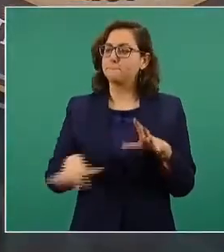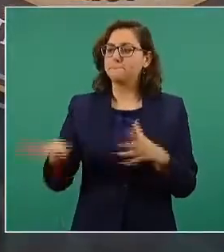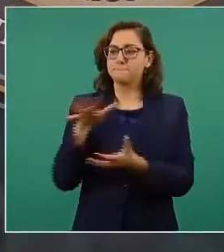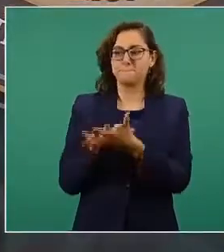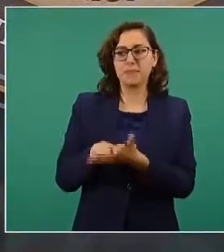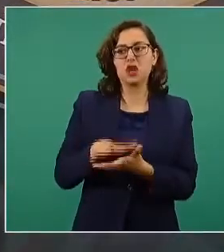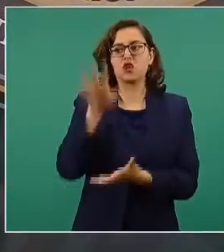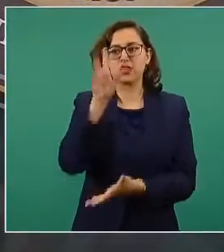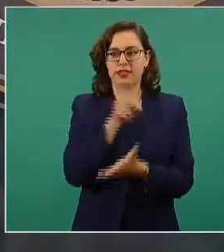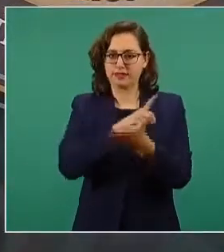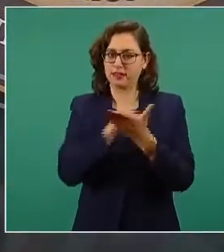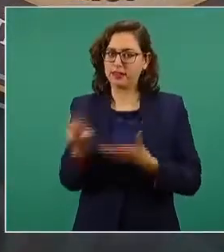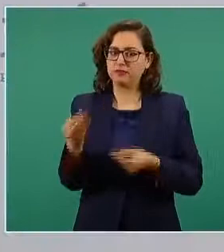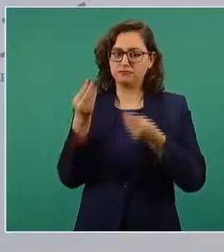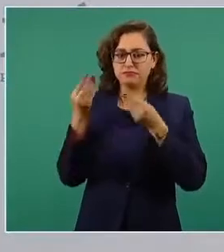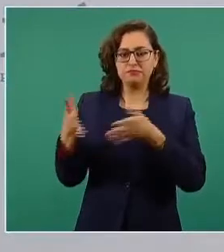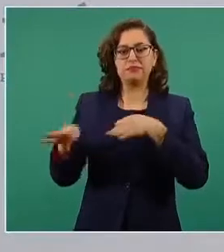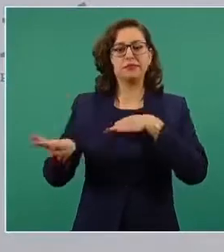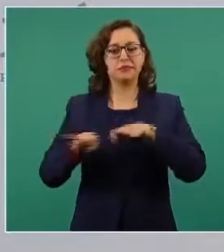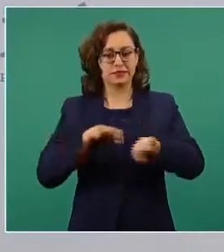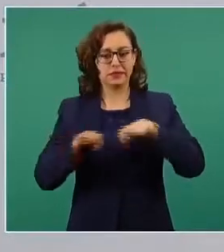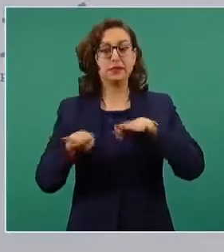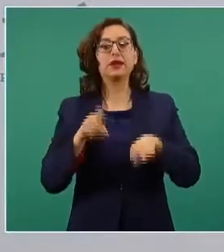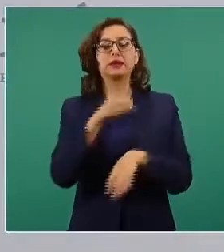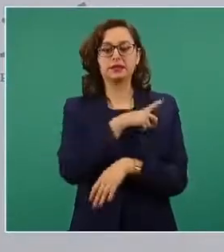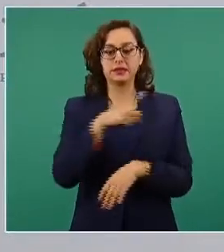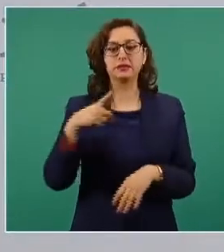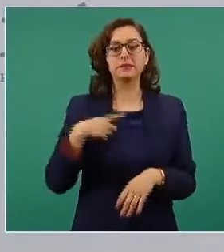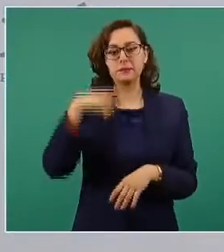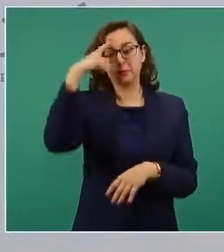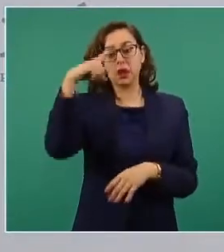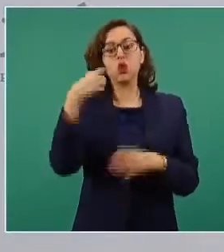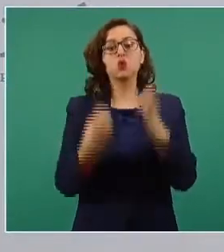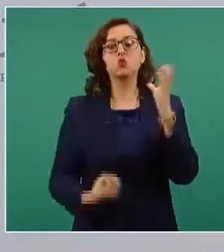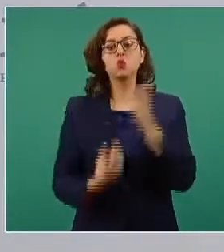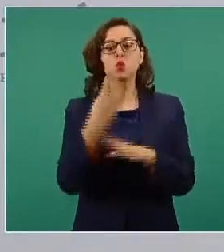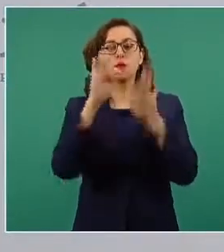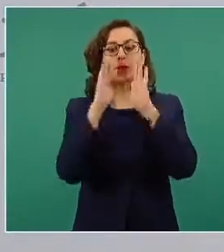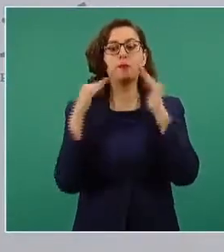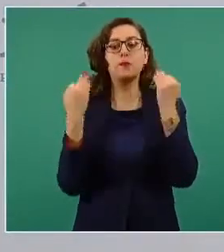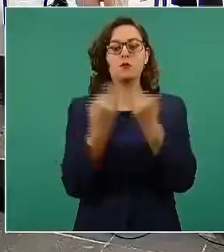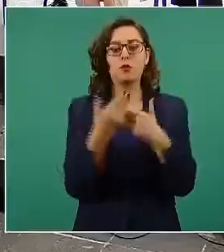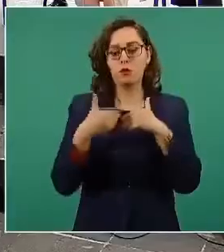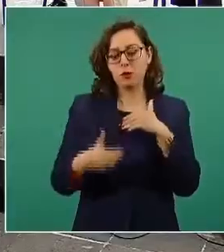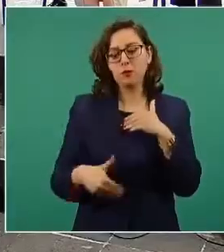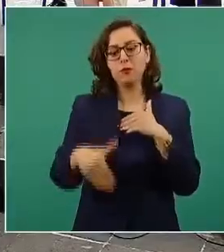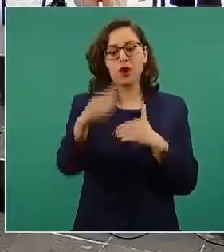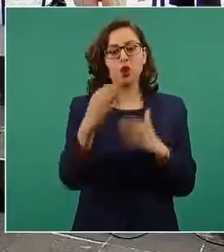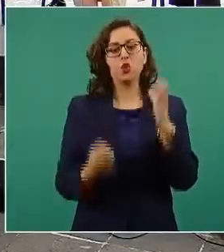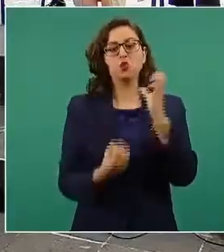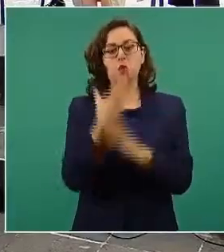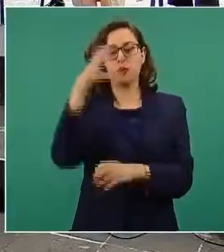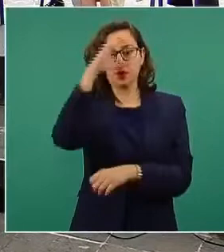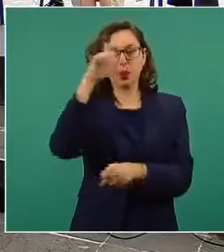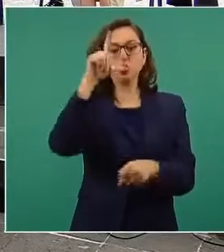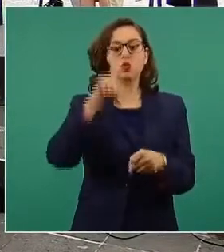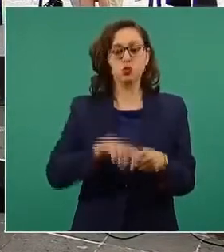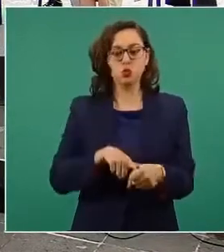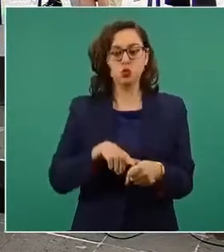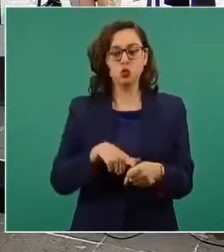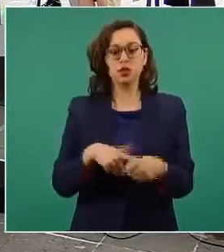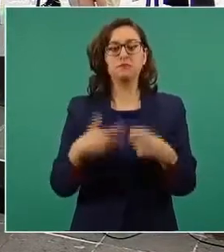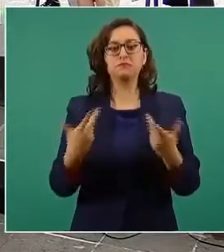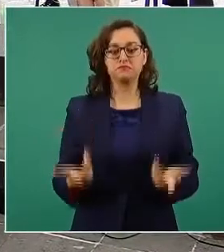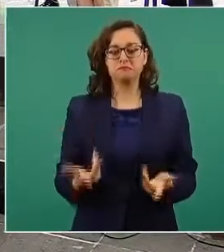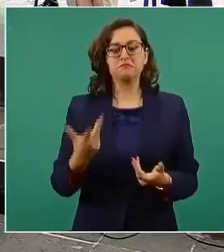mayorías, tenemos que trabajar para la construcción de una nueva política democrática, una nueva cultura democrática